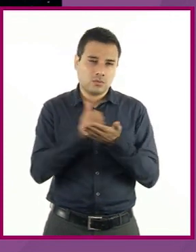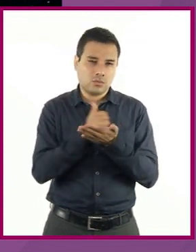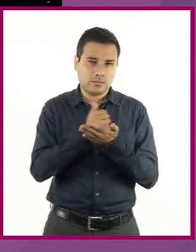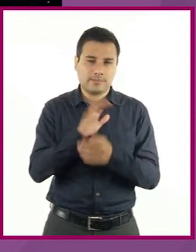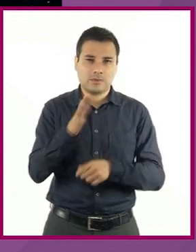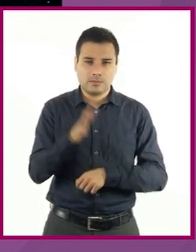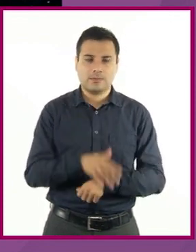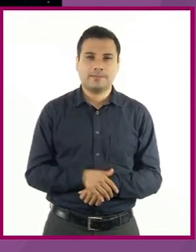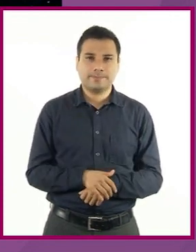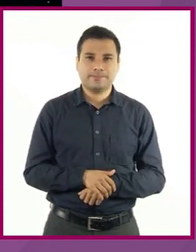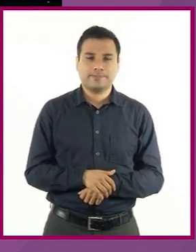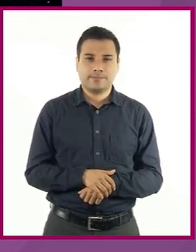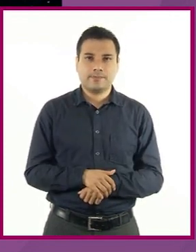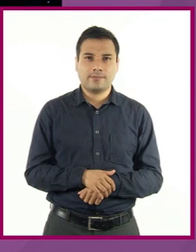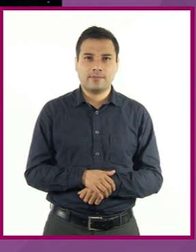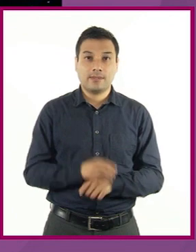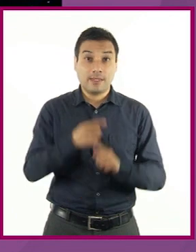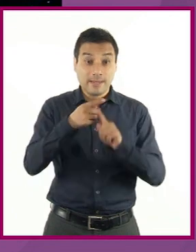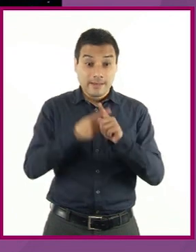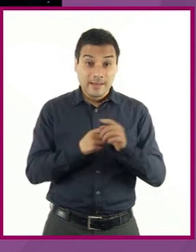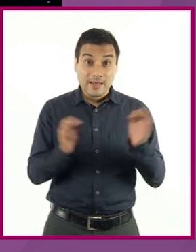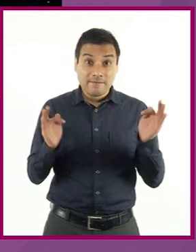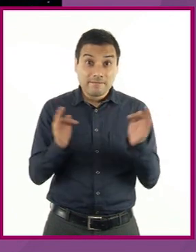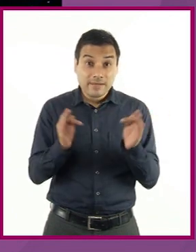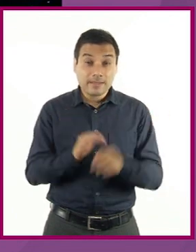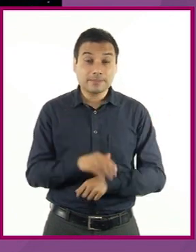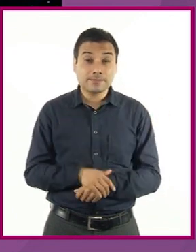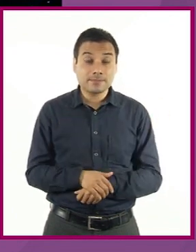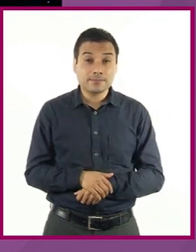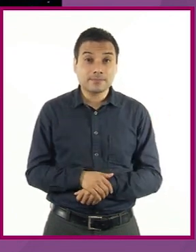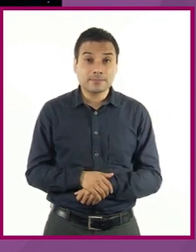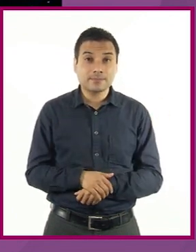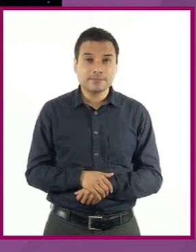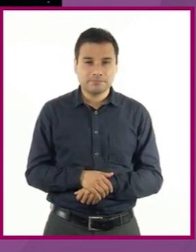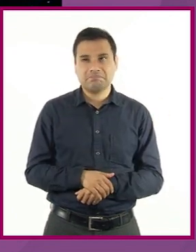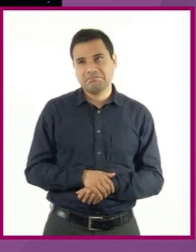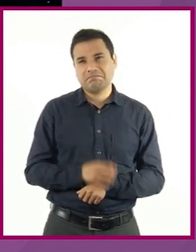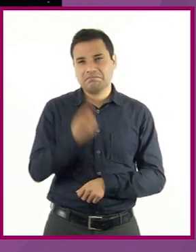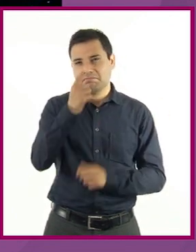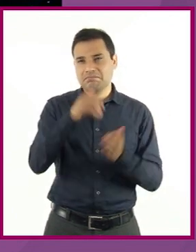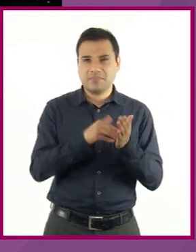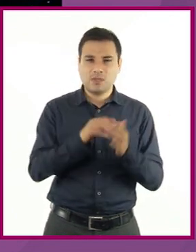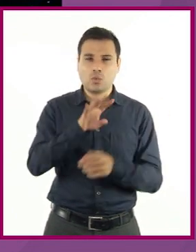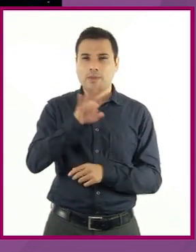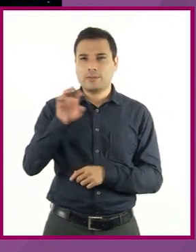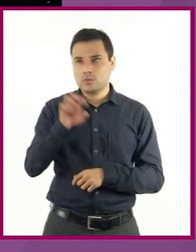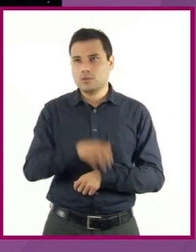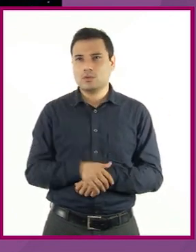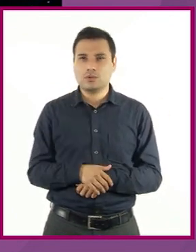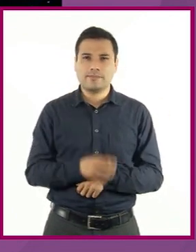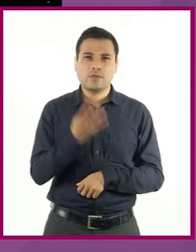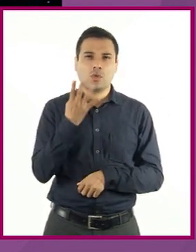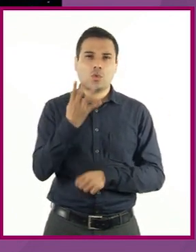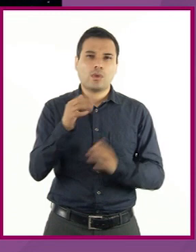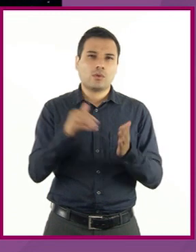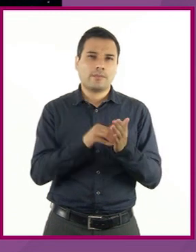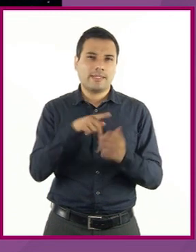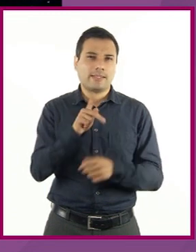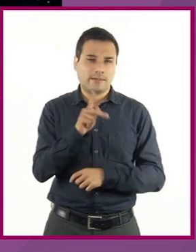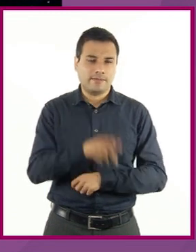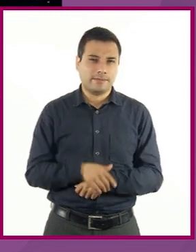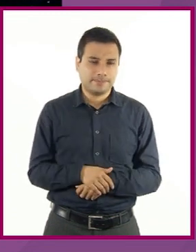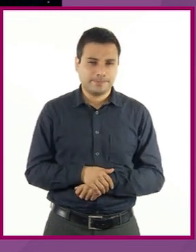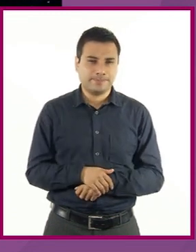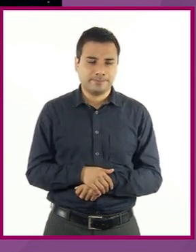azules, mientras que las más frías tienen una temperatura entre 1400 y 4000 Kelvin